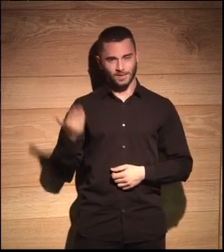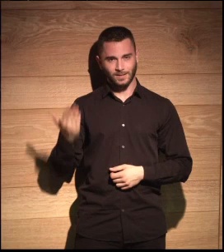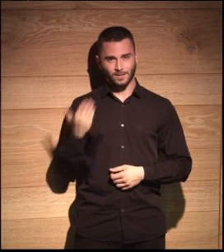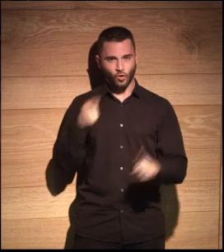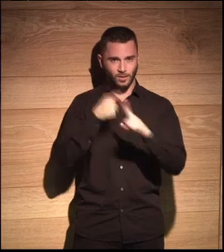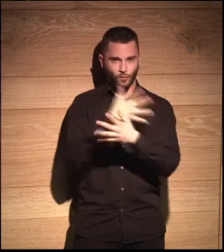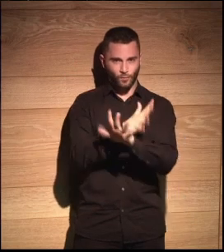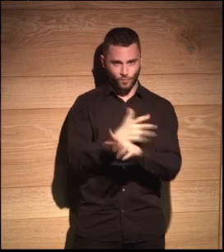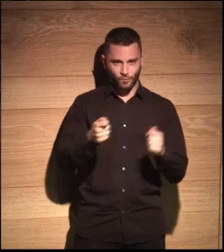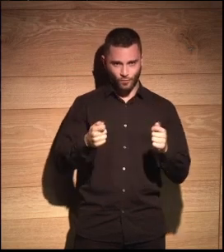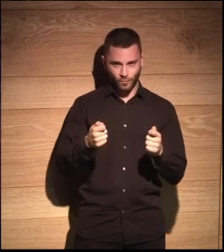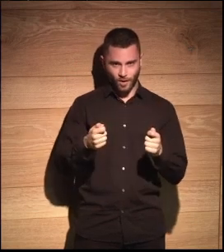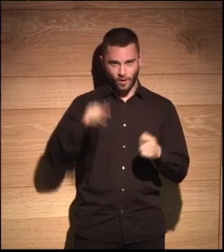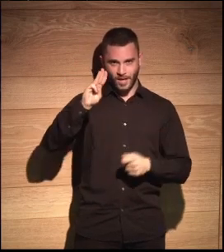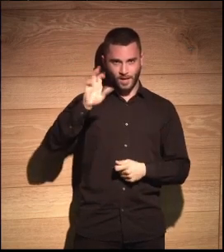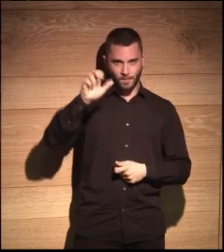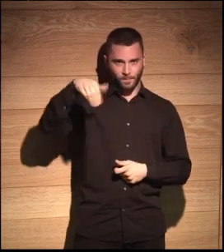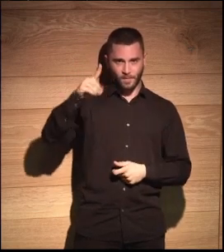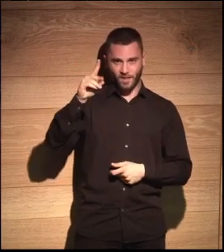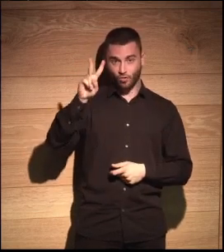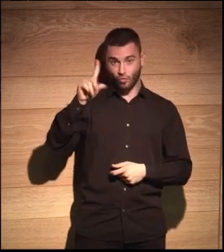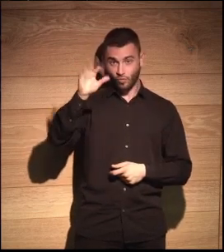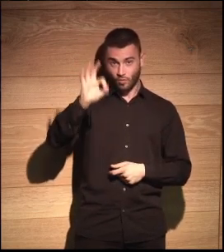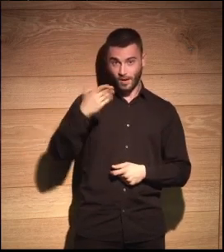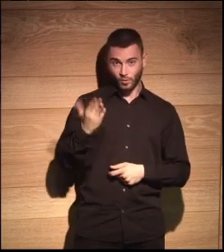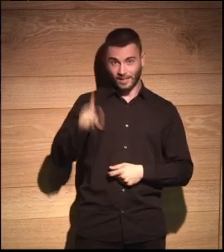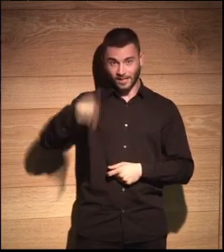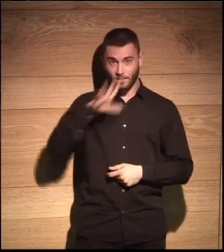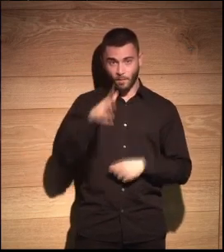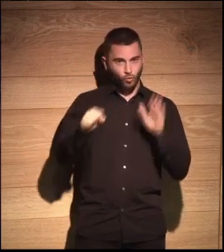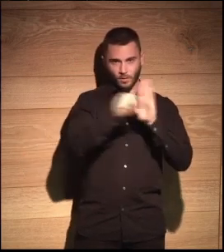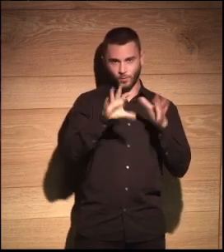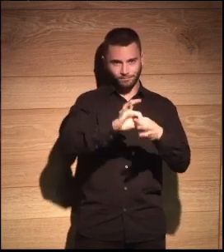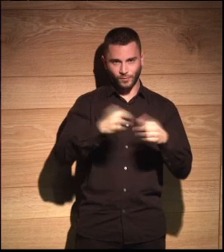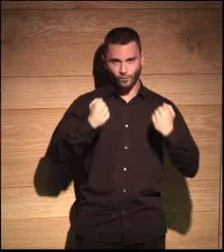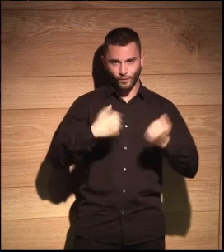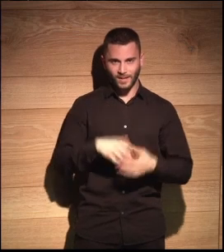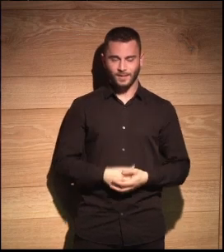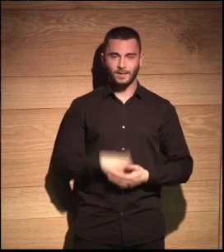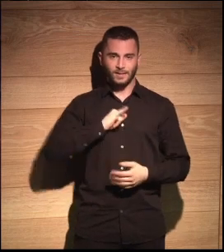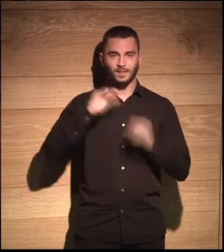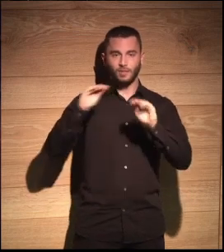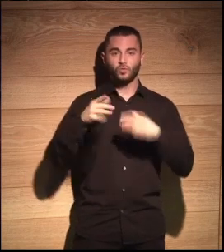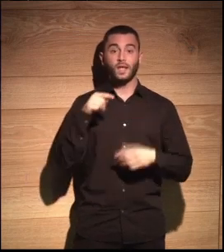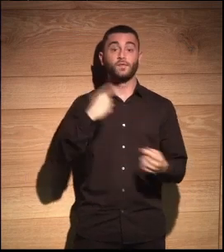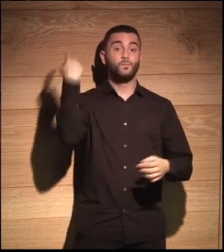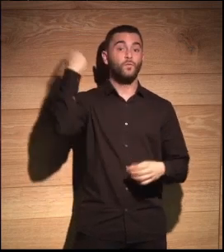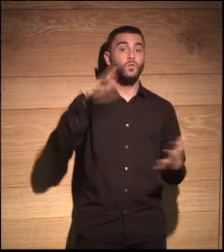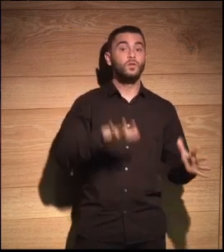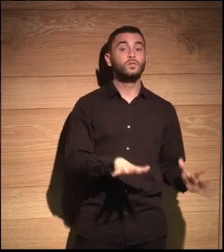el juego y para Péndulo también, es una señal de identidad. Y hemos conseguido trasladar los fondos de una manera